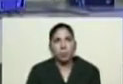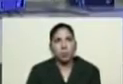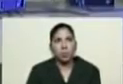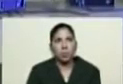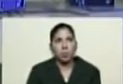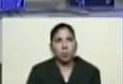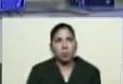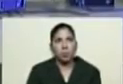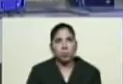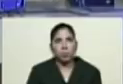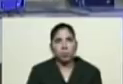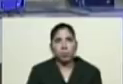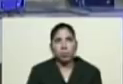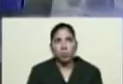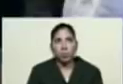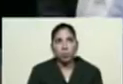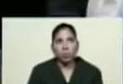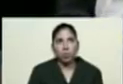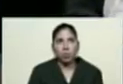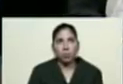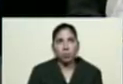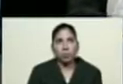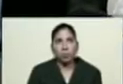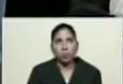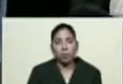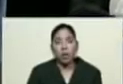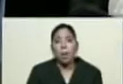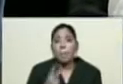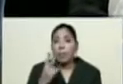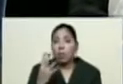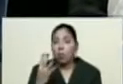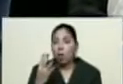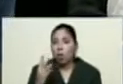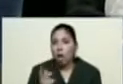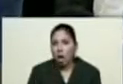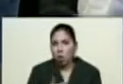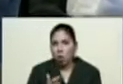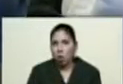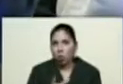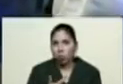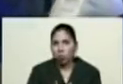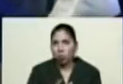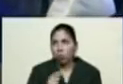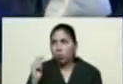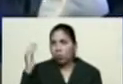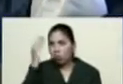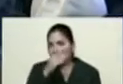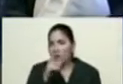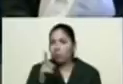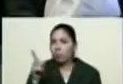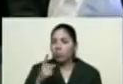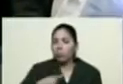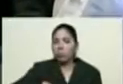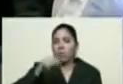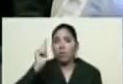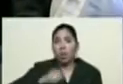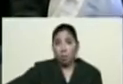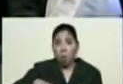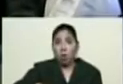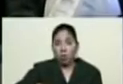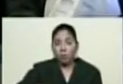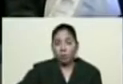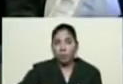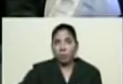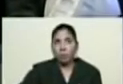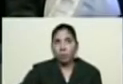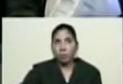Y no es un bloqueo del 24 de agosto, que fue cuando Trump firmó el decreto,